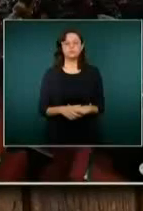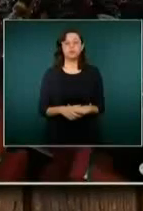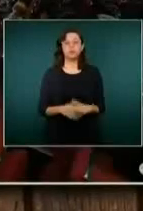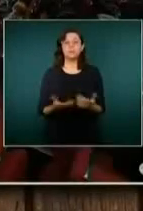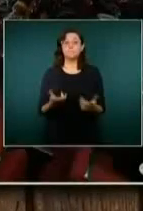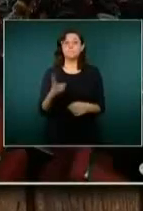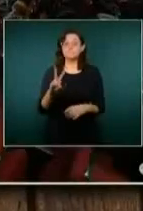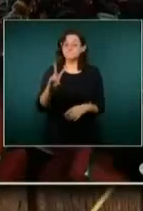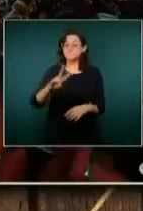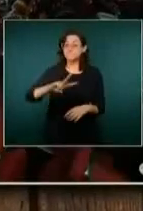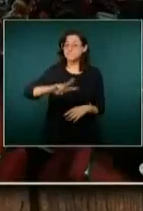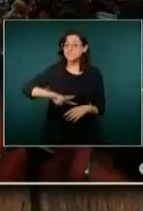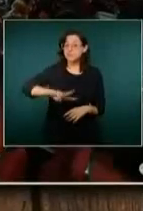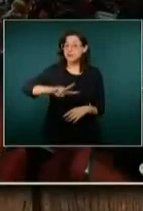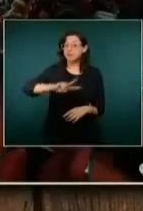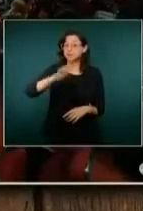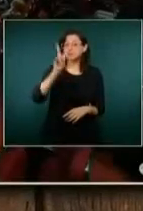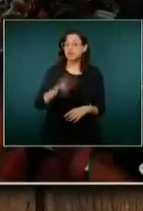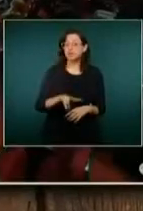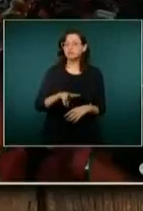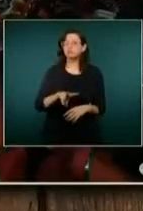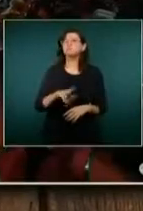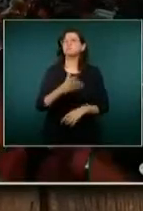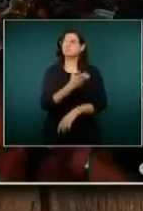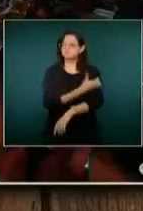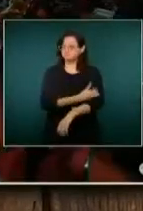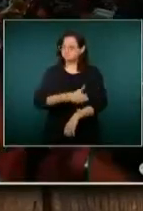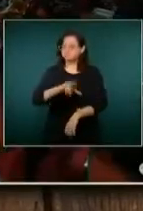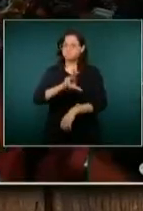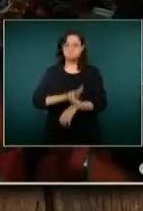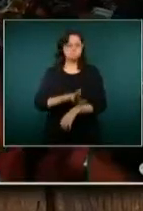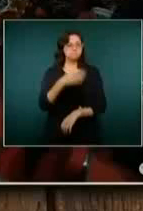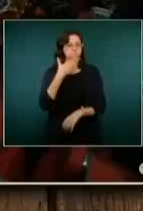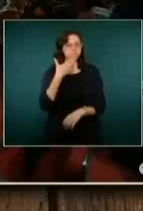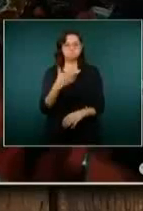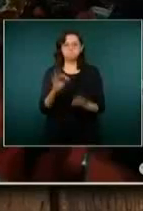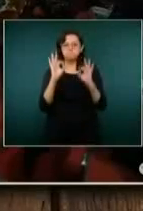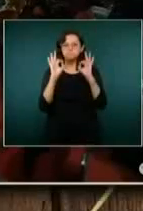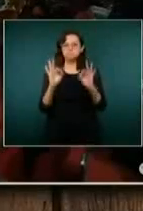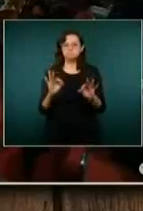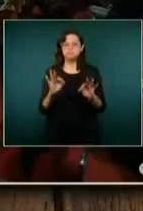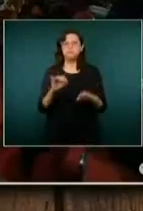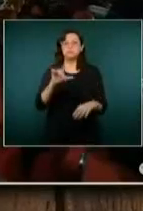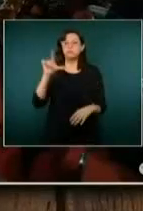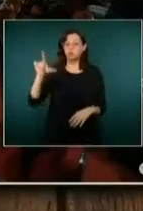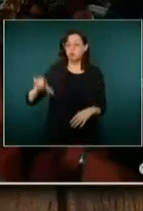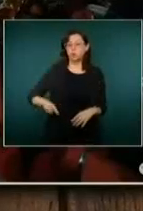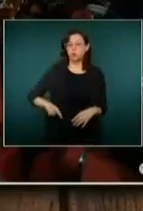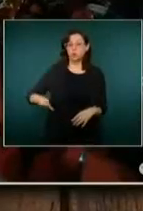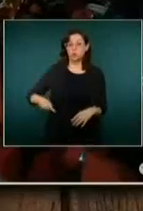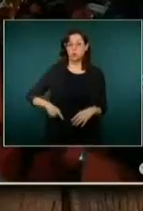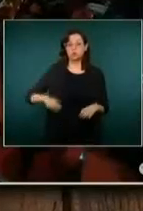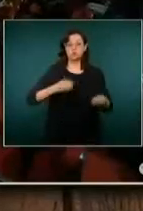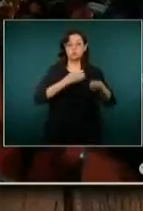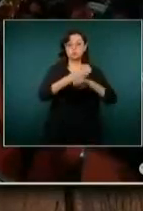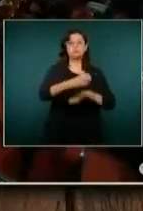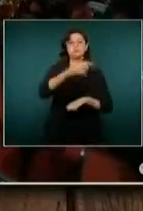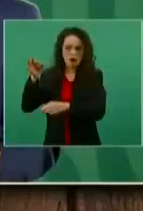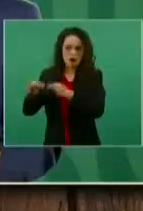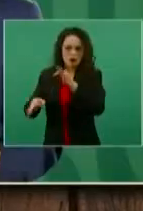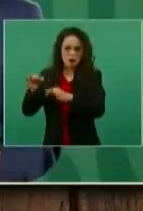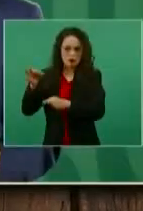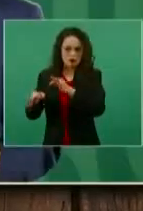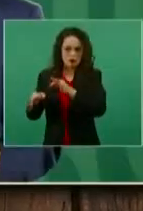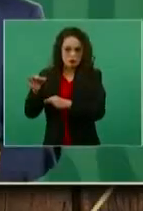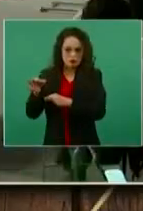te gusta. Así ver, sería. Decide, cuál, pues, así sería. Pero bueno, el presidente también es como la mamá de la novia, pon tú. A ver. Que anda de metiche